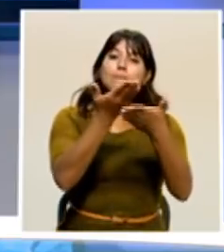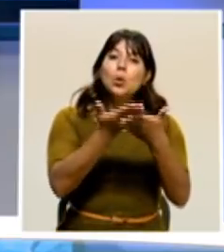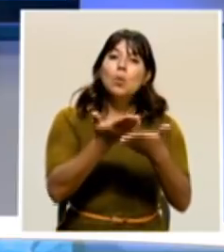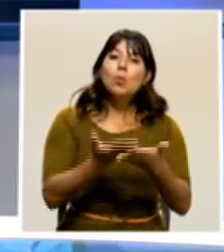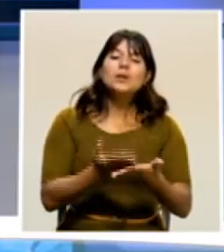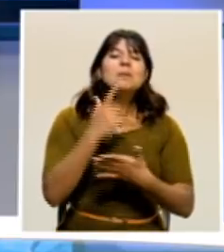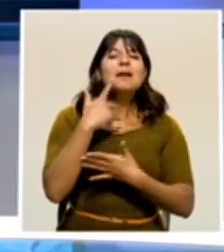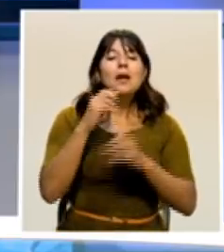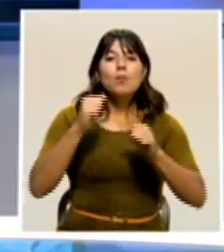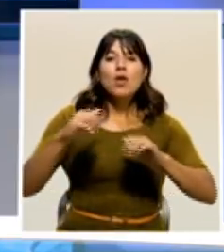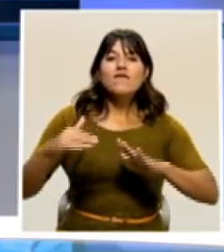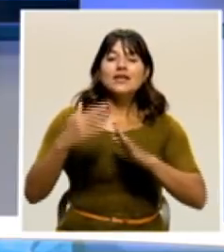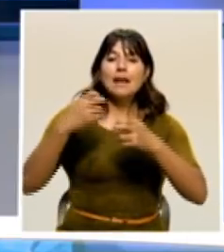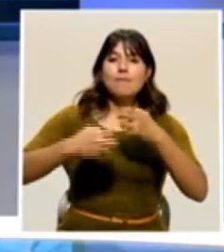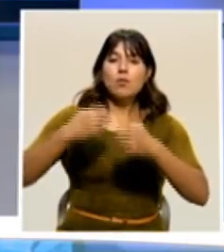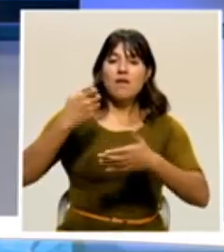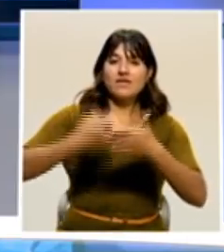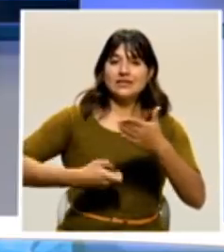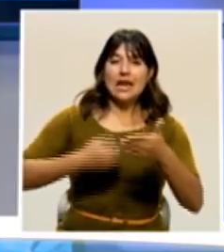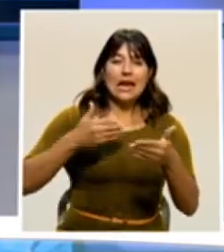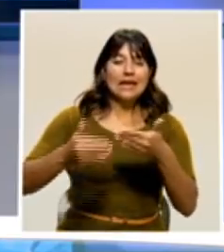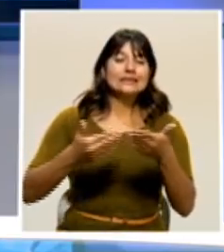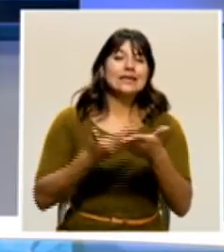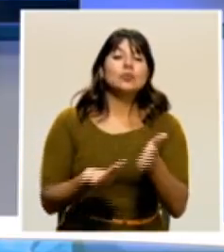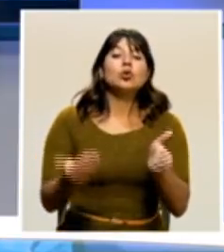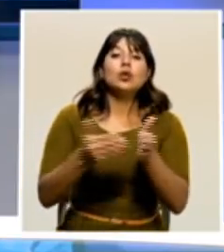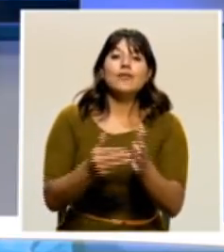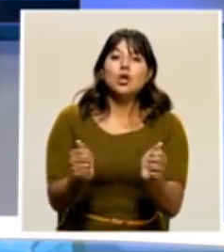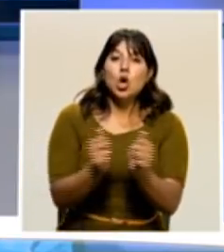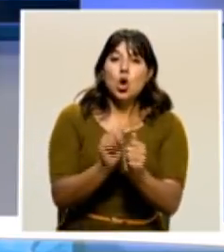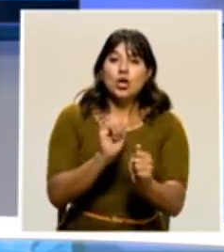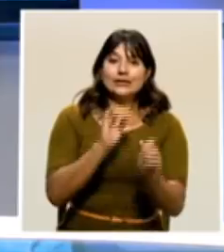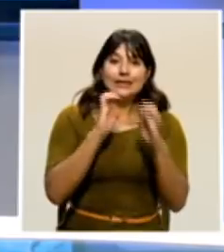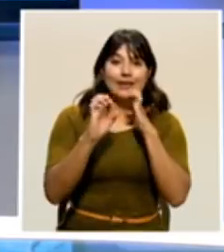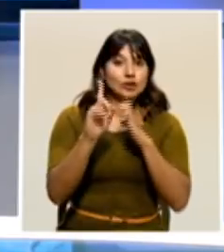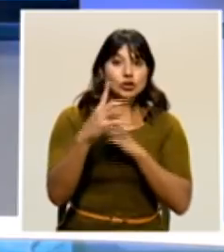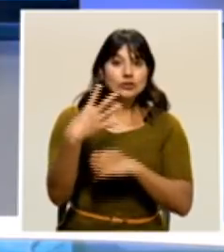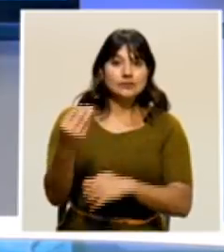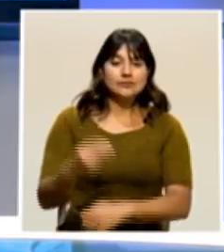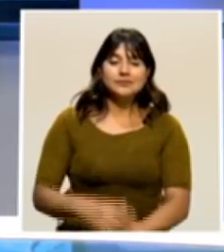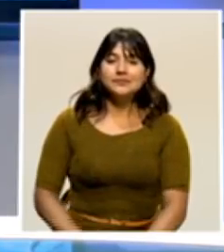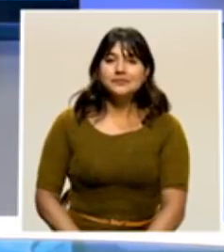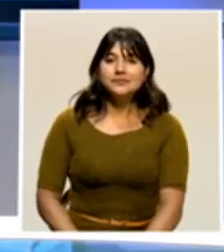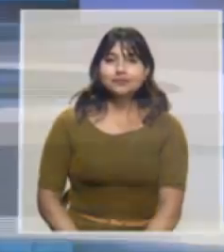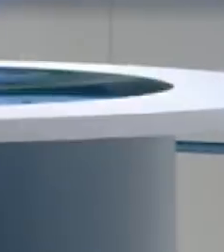enfrentar la crisis fiscal. Ya regresamos con esta entrevista, no se vayan.